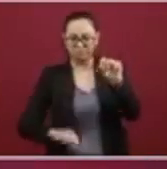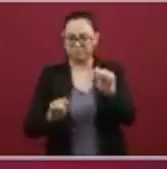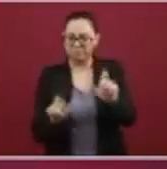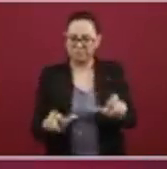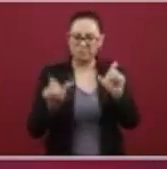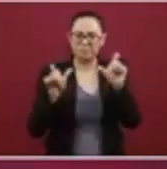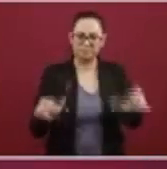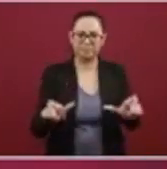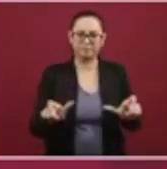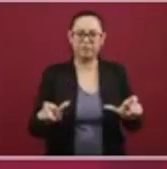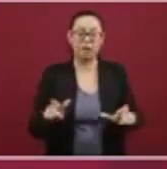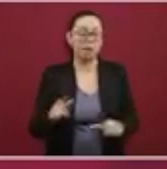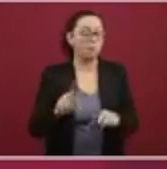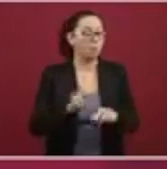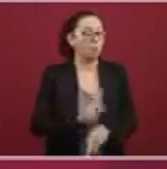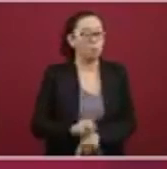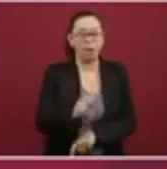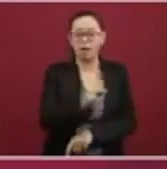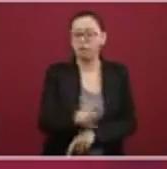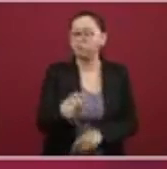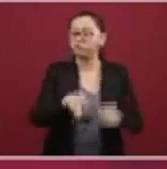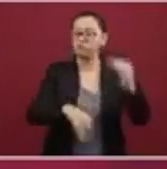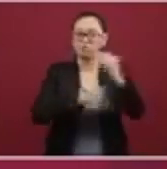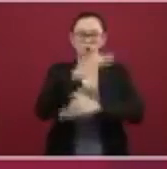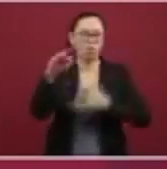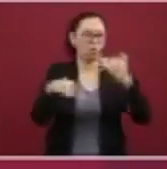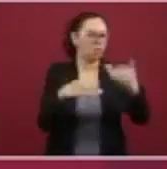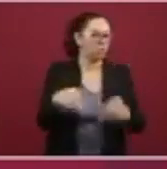pueblos haya vigilancia